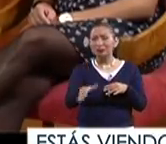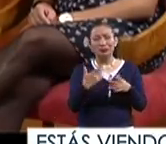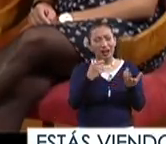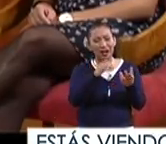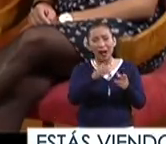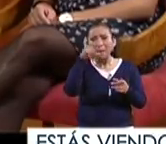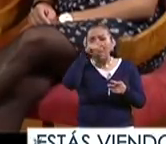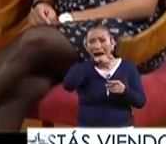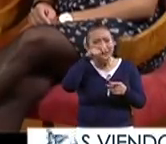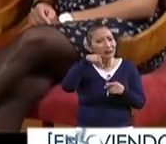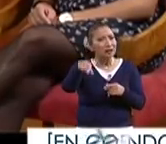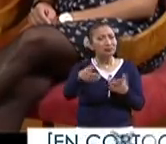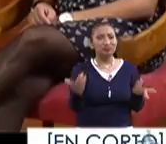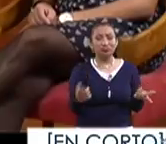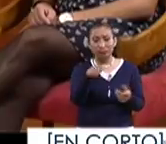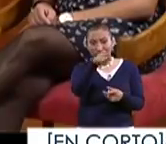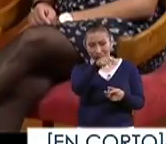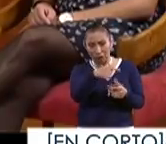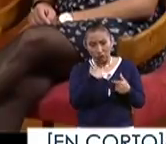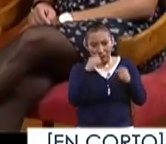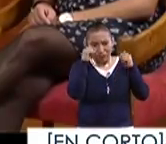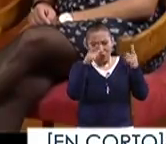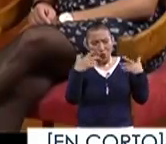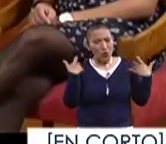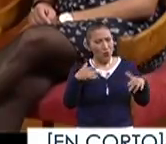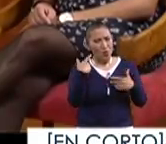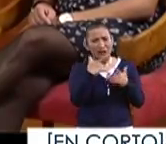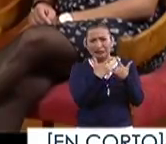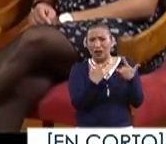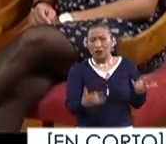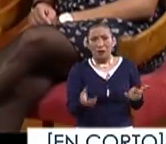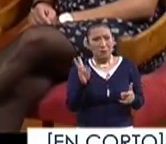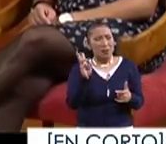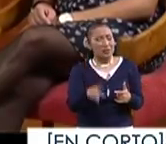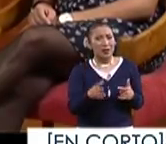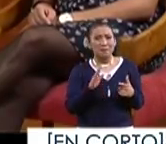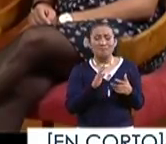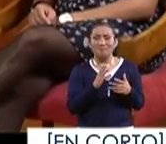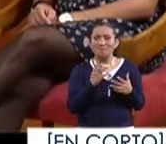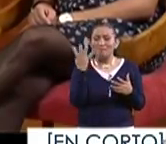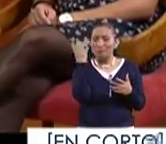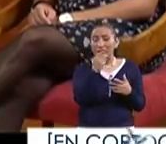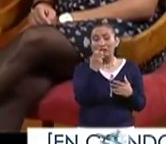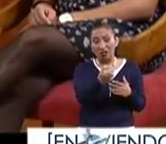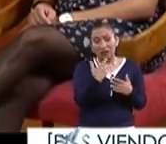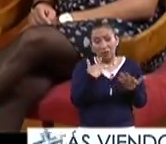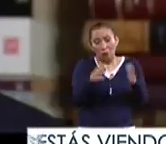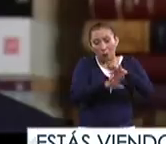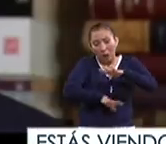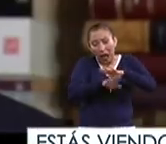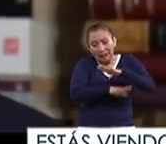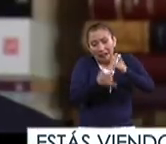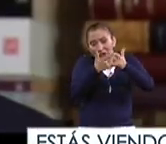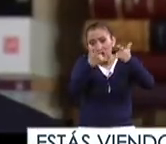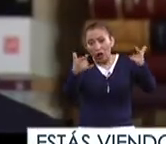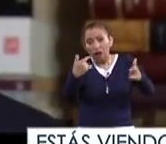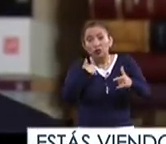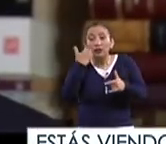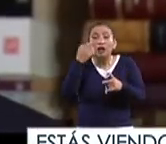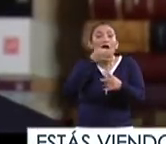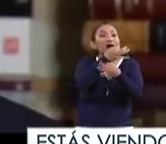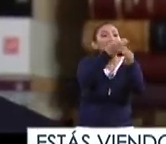desde luego los mayas, quienes yo admiro en una forma por demás extraordinaria. Esa es nuestra base. Yo quisiera